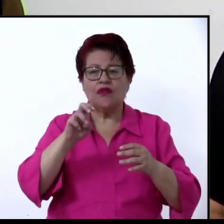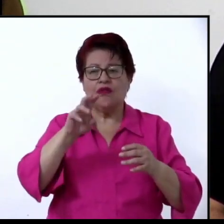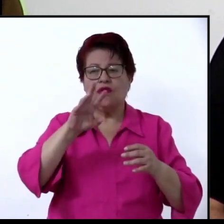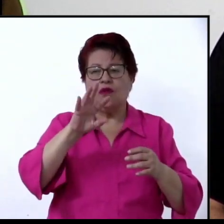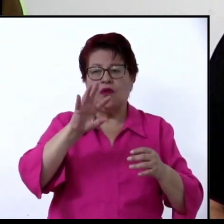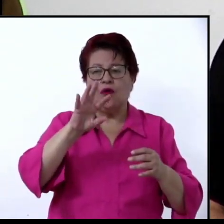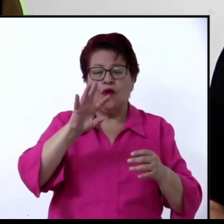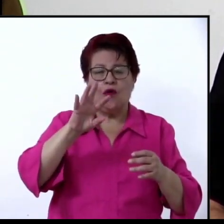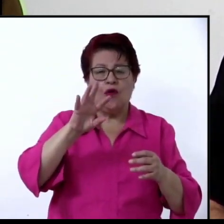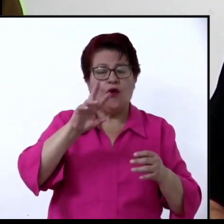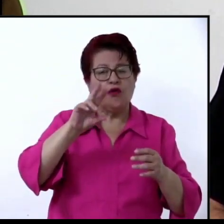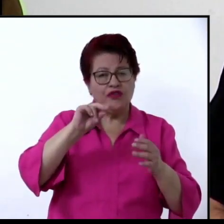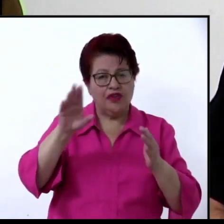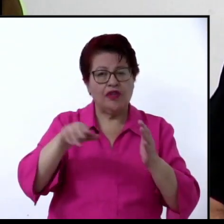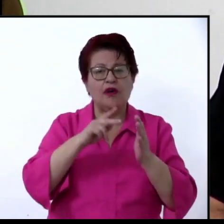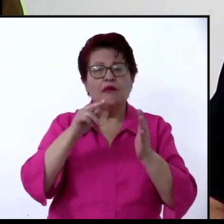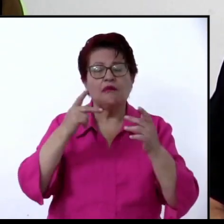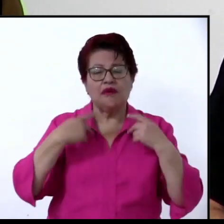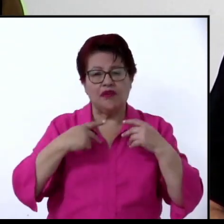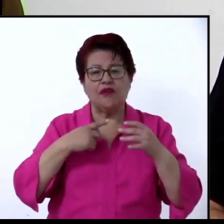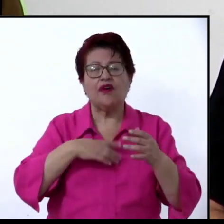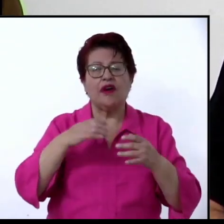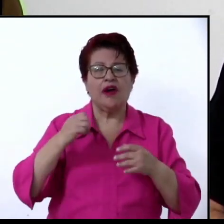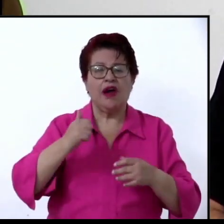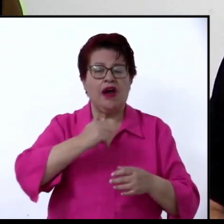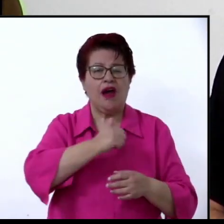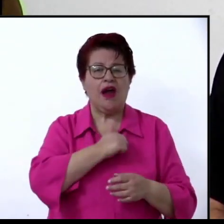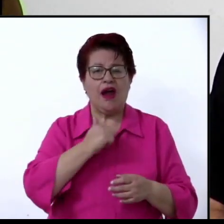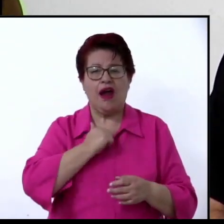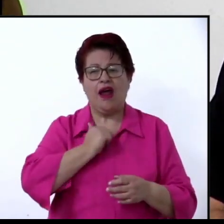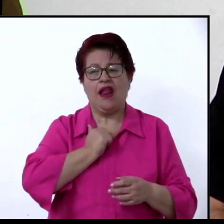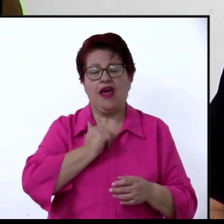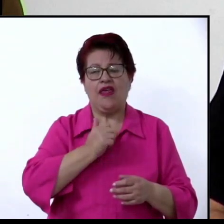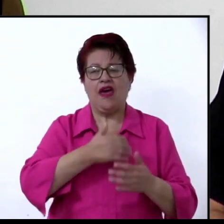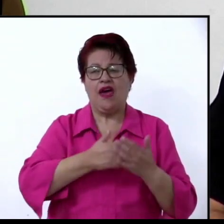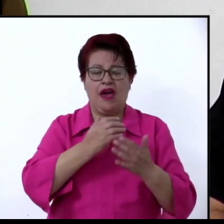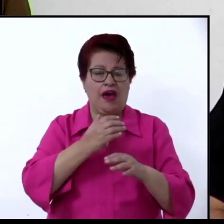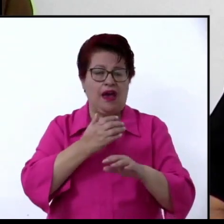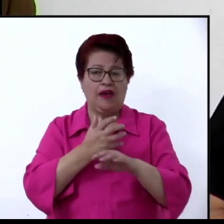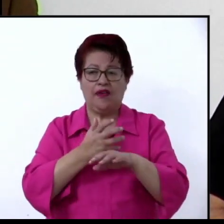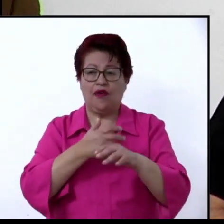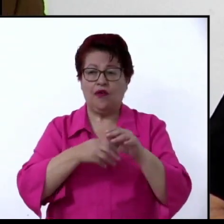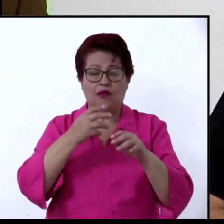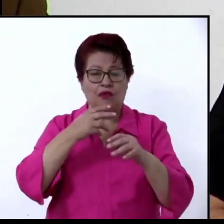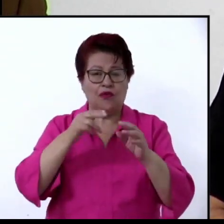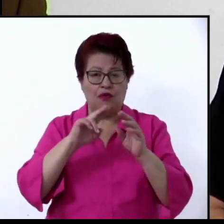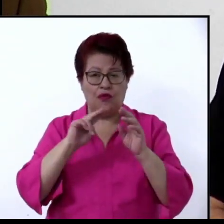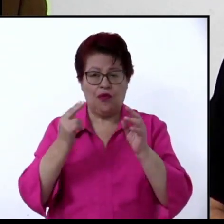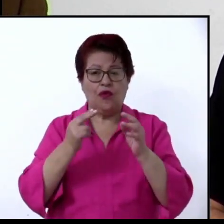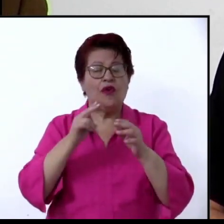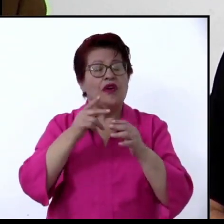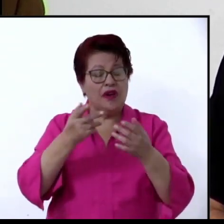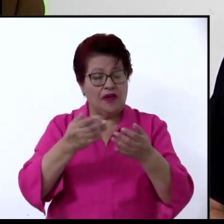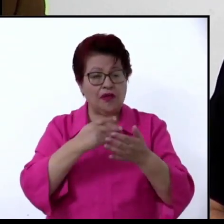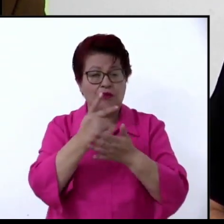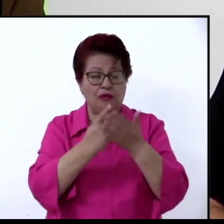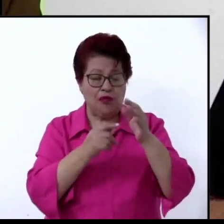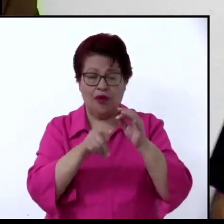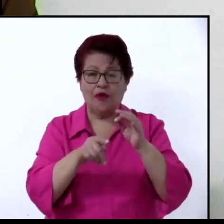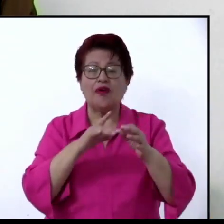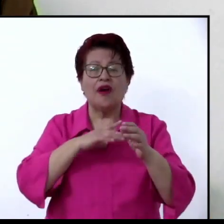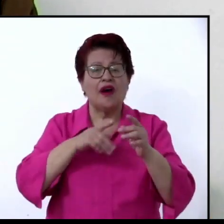personas trabajadoras agrícolas en Canadá y en los Estados Unidos. Y bueno, estos programas tienen